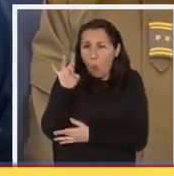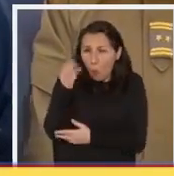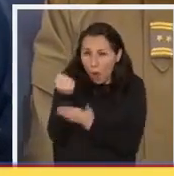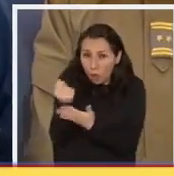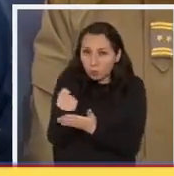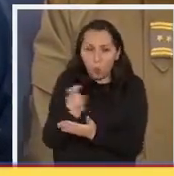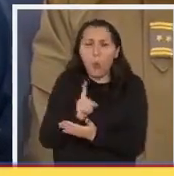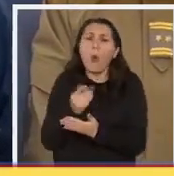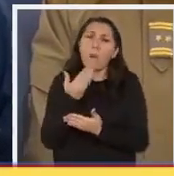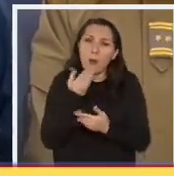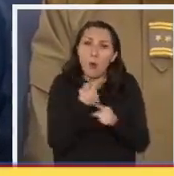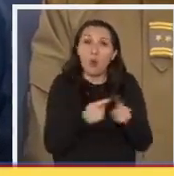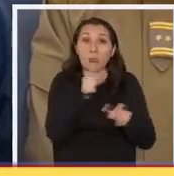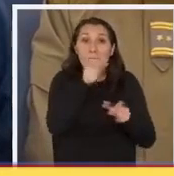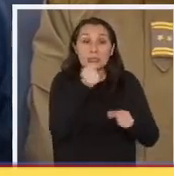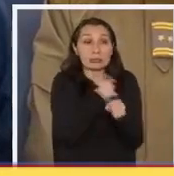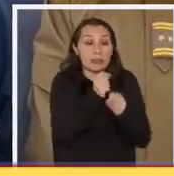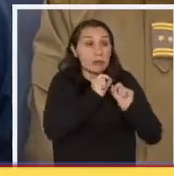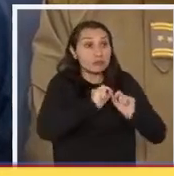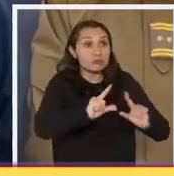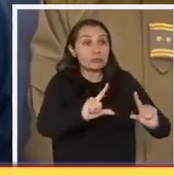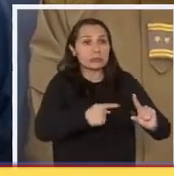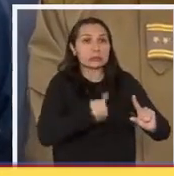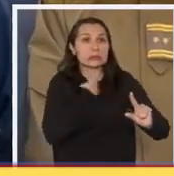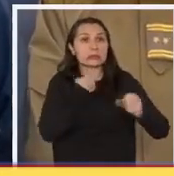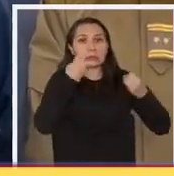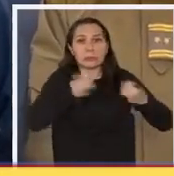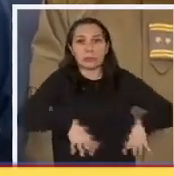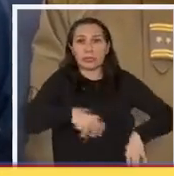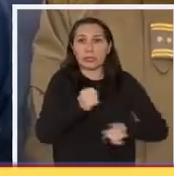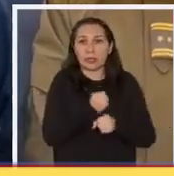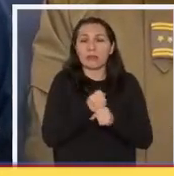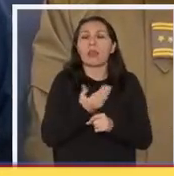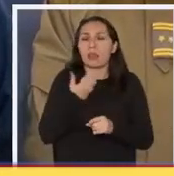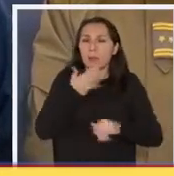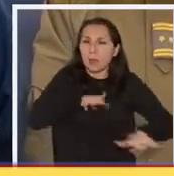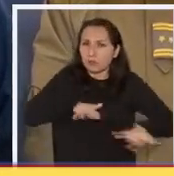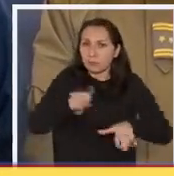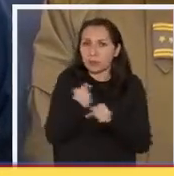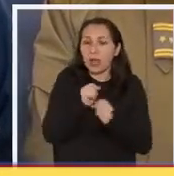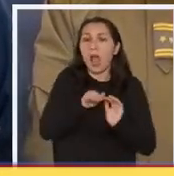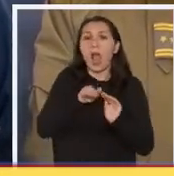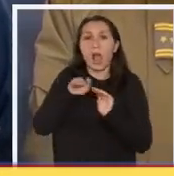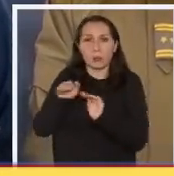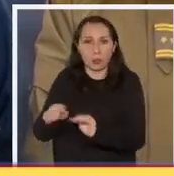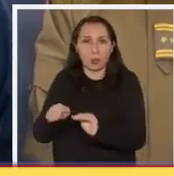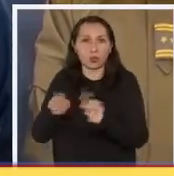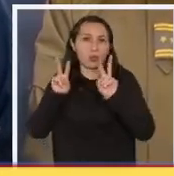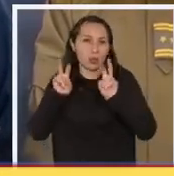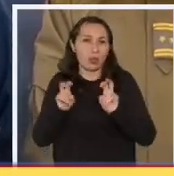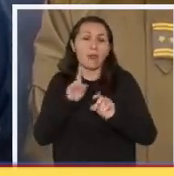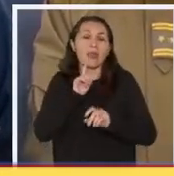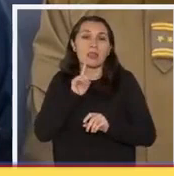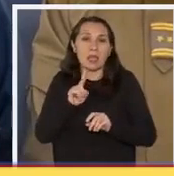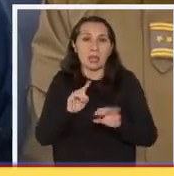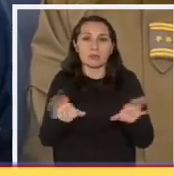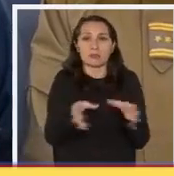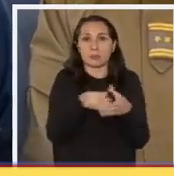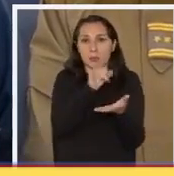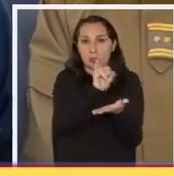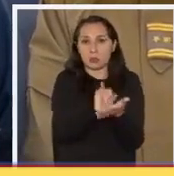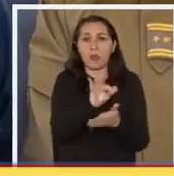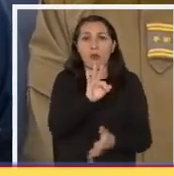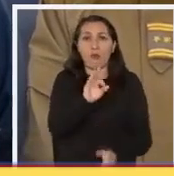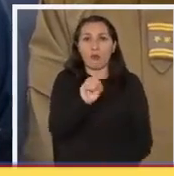emprendedores, por ejemplo, que vieron dañados sus fuentes de trabajo. Vamos a trabajar para tener apoyos desde organismos como